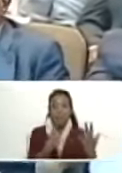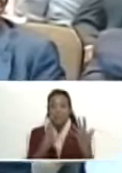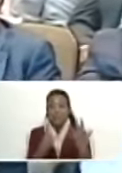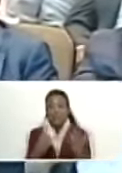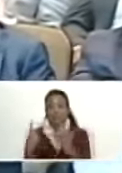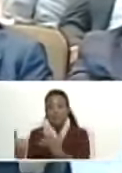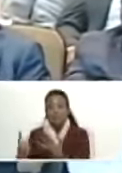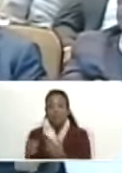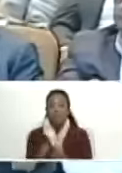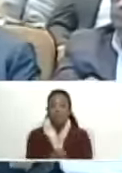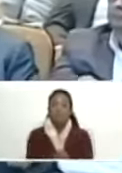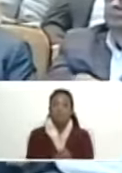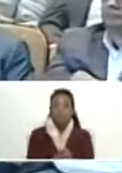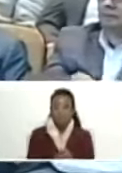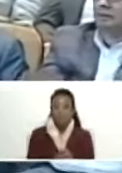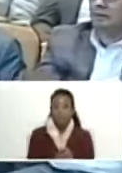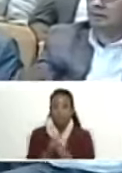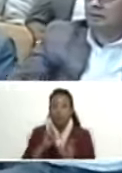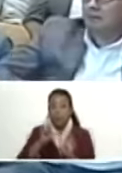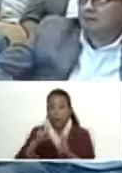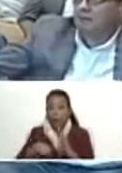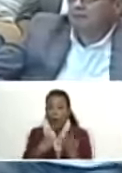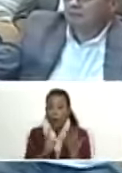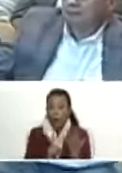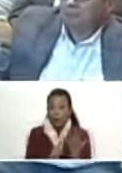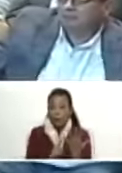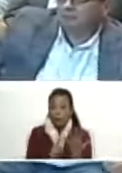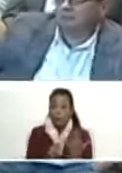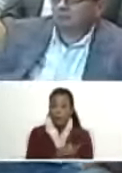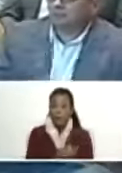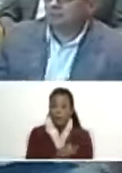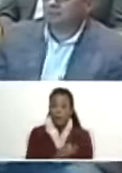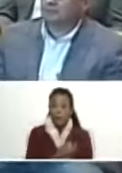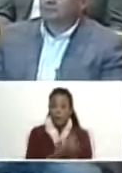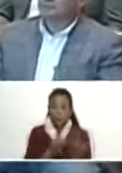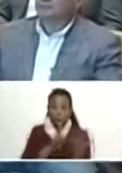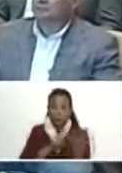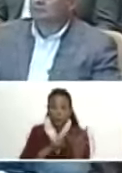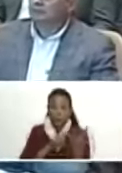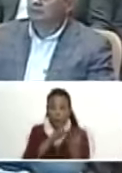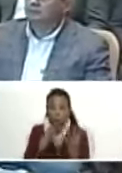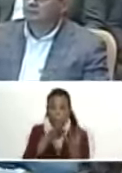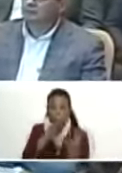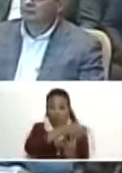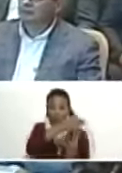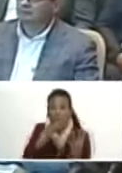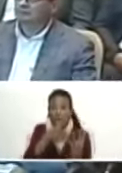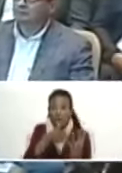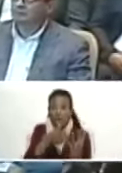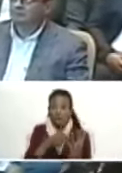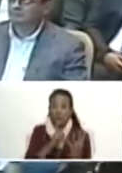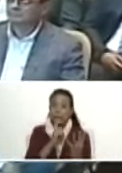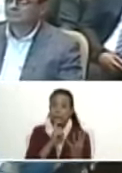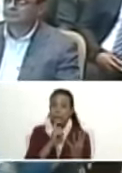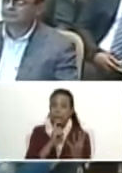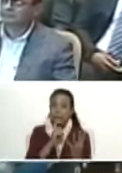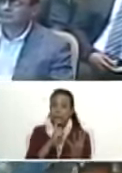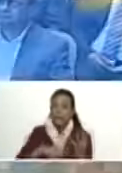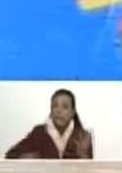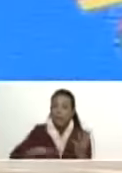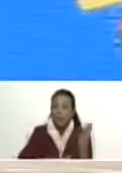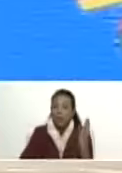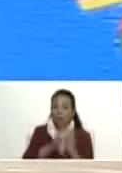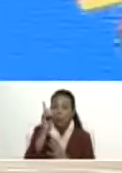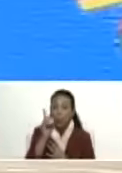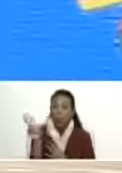1900-1966. Luego viene un cuarto periodo, complejo, difícil para el